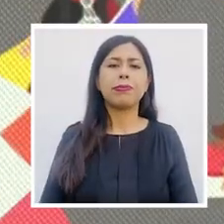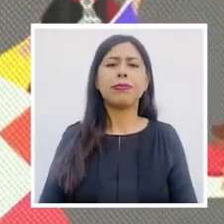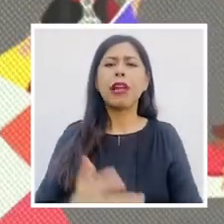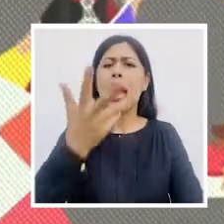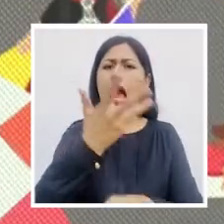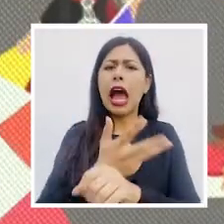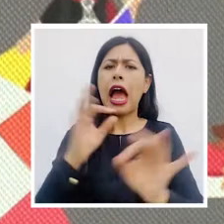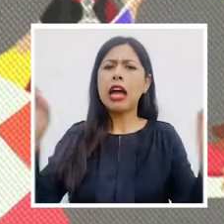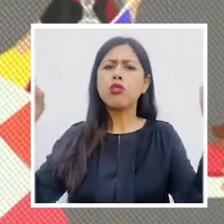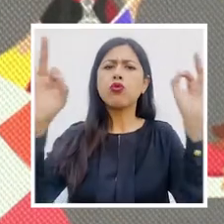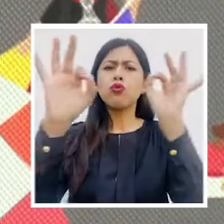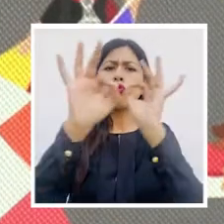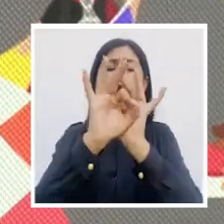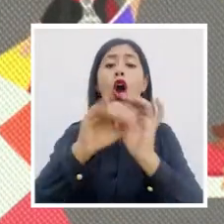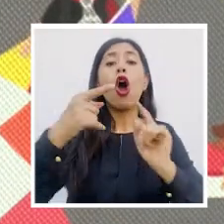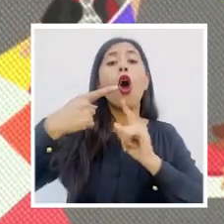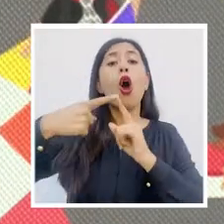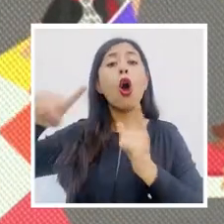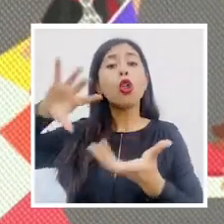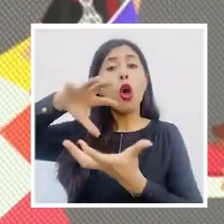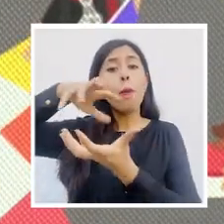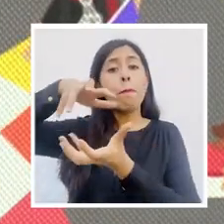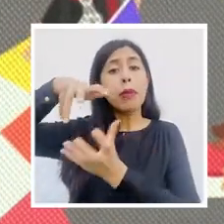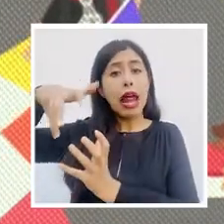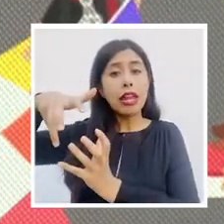¿Ocurren eclipses solares en otros planetas?